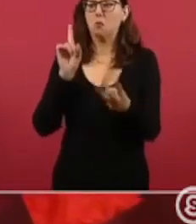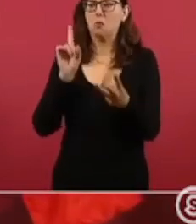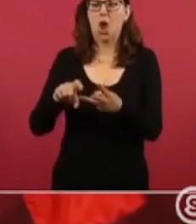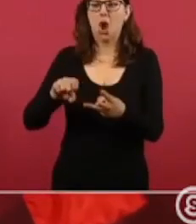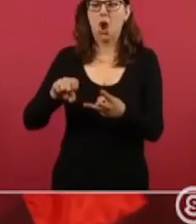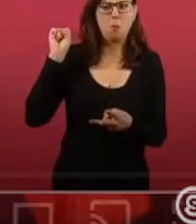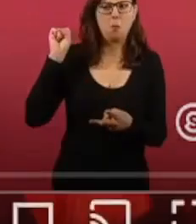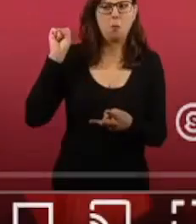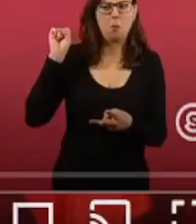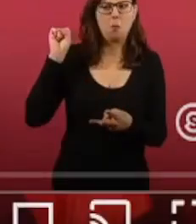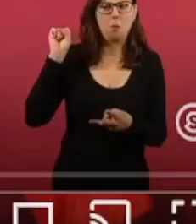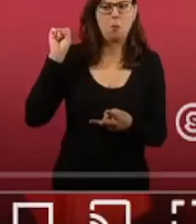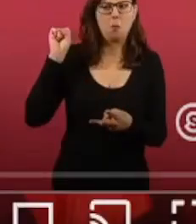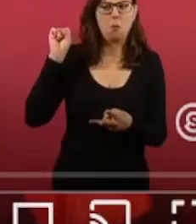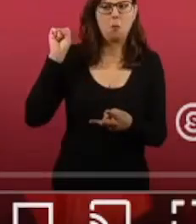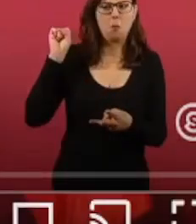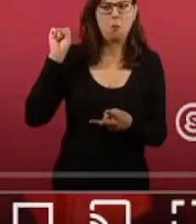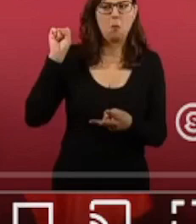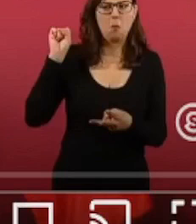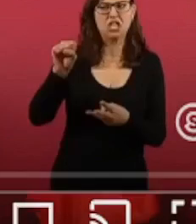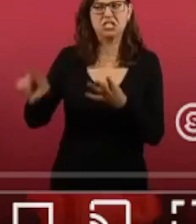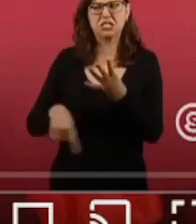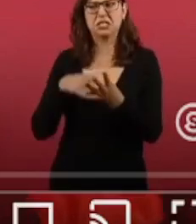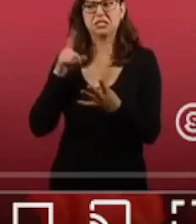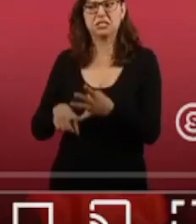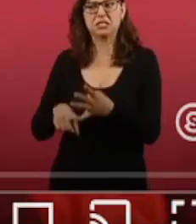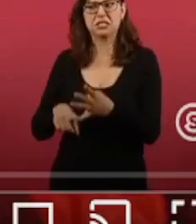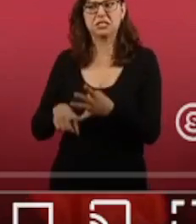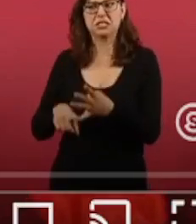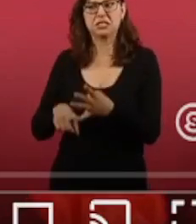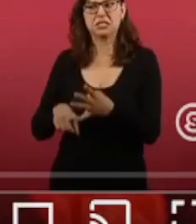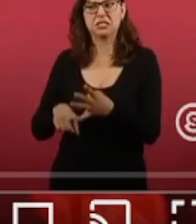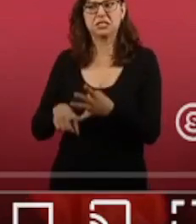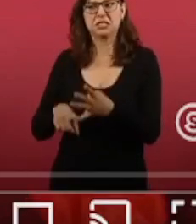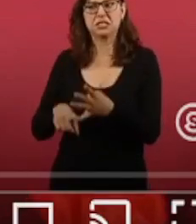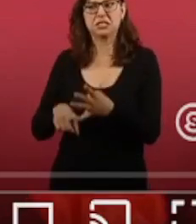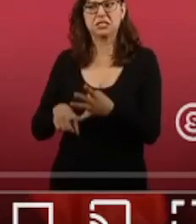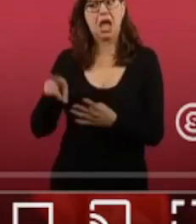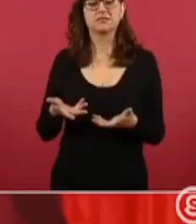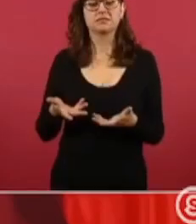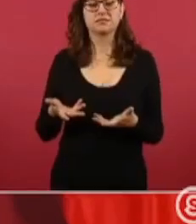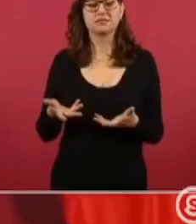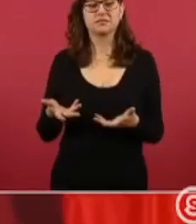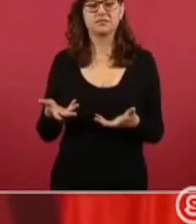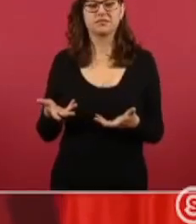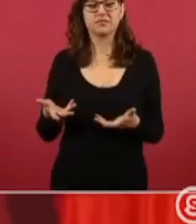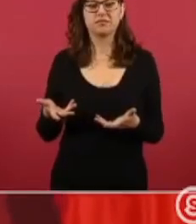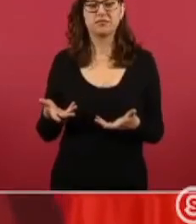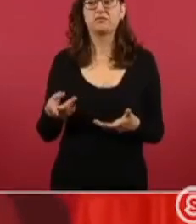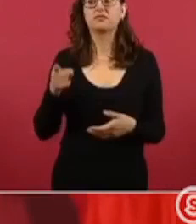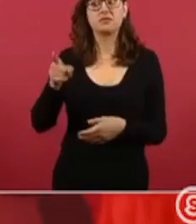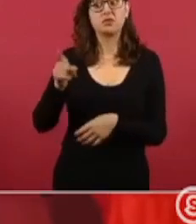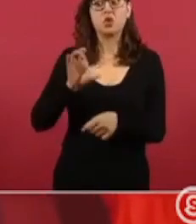Comunista. ¿Y es mentira que es comunista? Guerrillero. ¿Es mentira que es guerrillero? Colombia va a ser